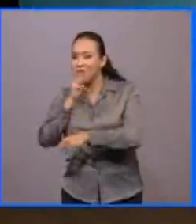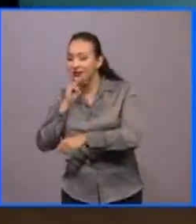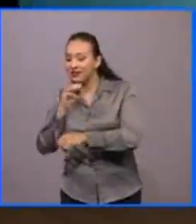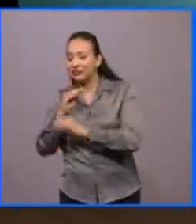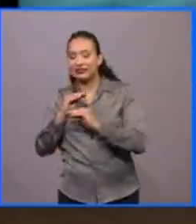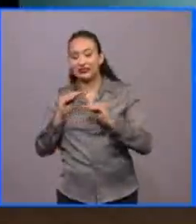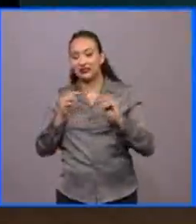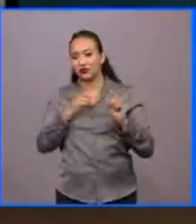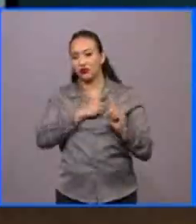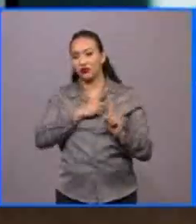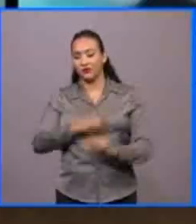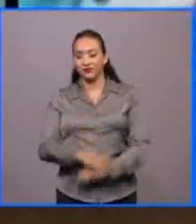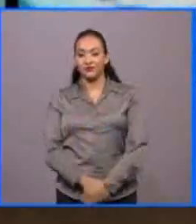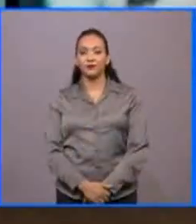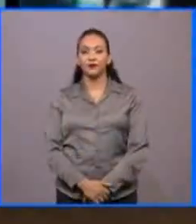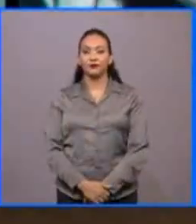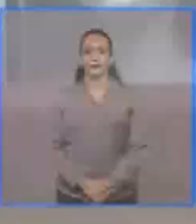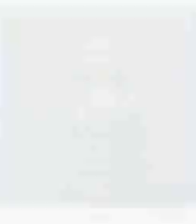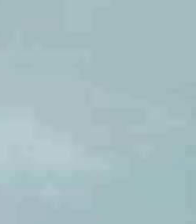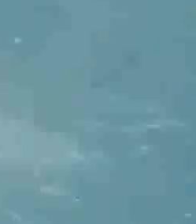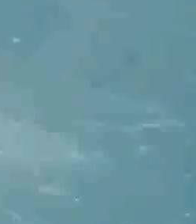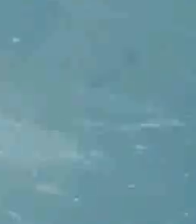México.